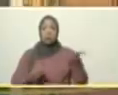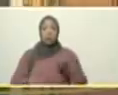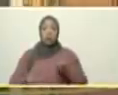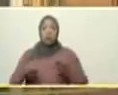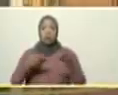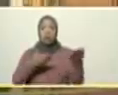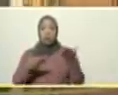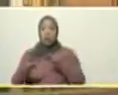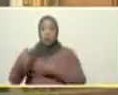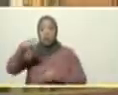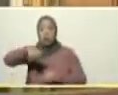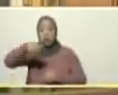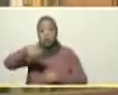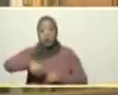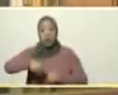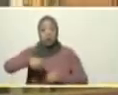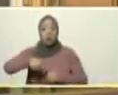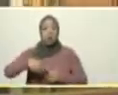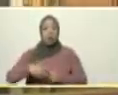francés-español que irá a pasar en Francia.